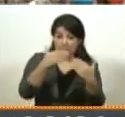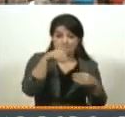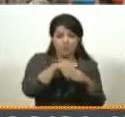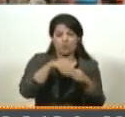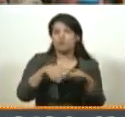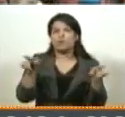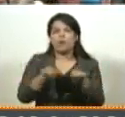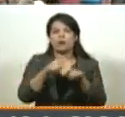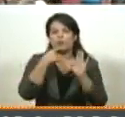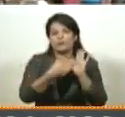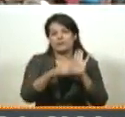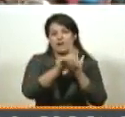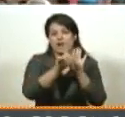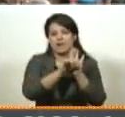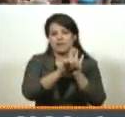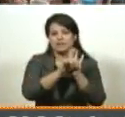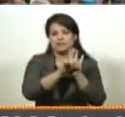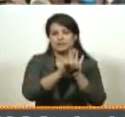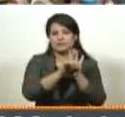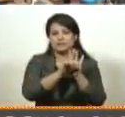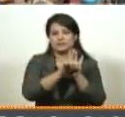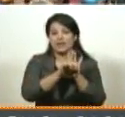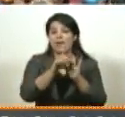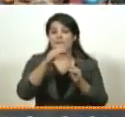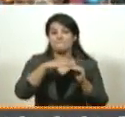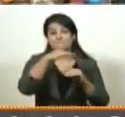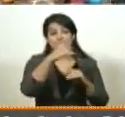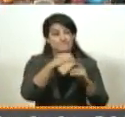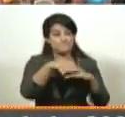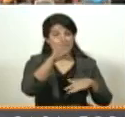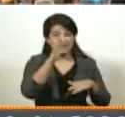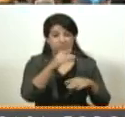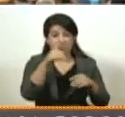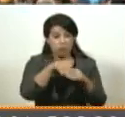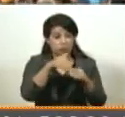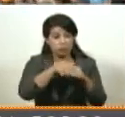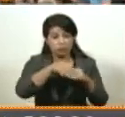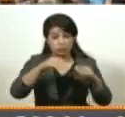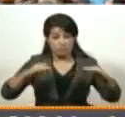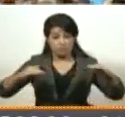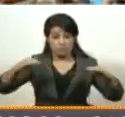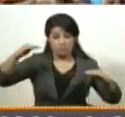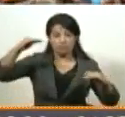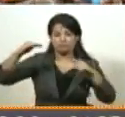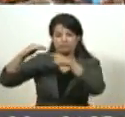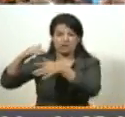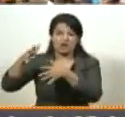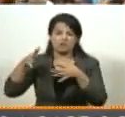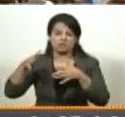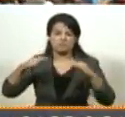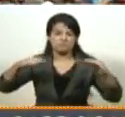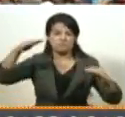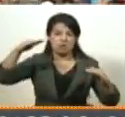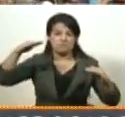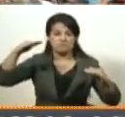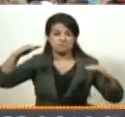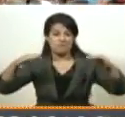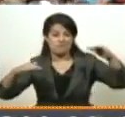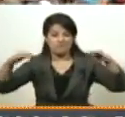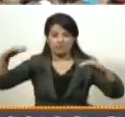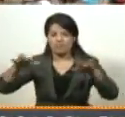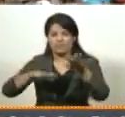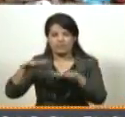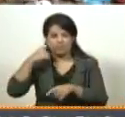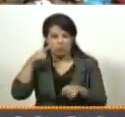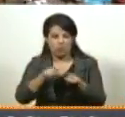establecen las leyes electorales, el que saque la mayoría de los votos. Y las listas, que son proporcionales en el